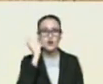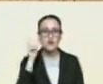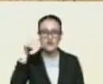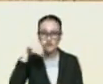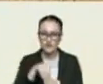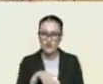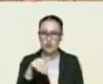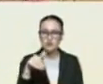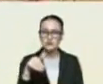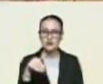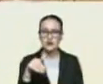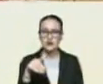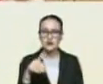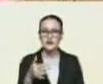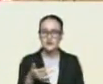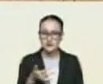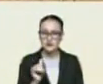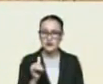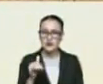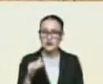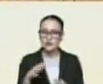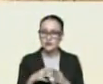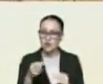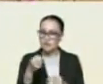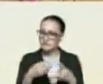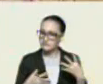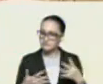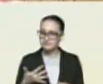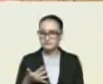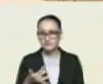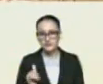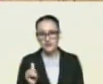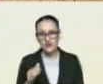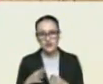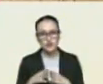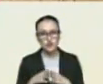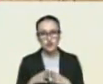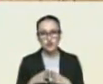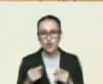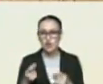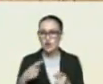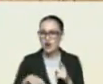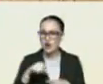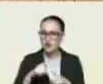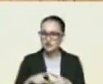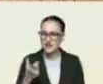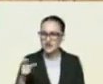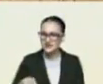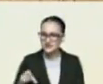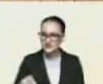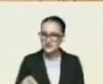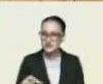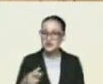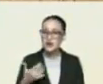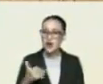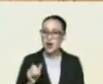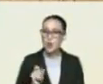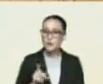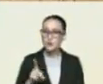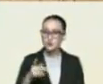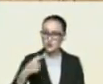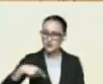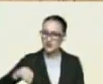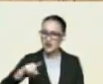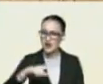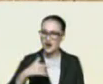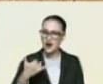a votar. Y ahí está todo el material, ahí están todo lo que se necesita, ahí está la oportunidad, ahí